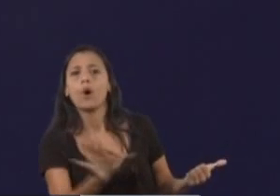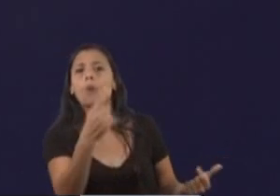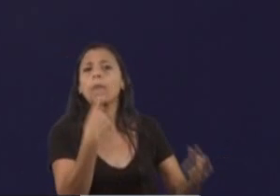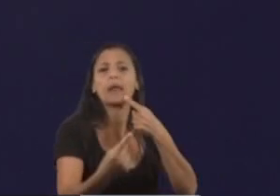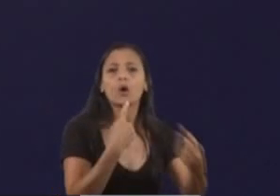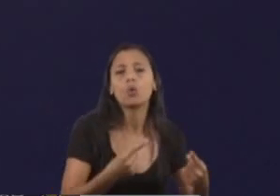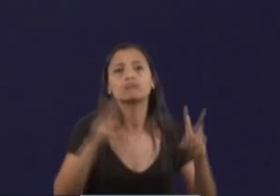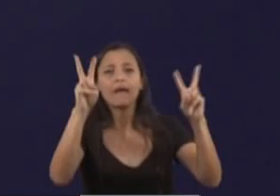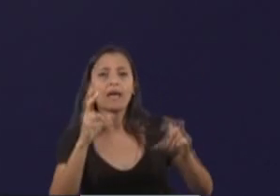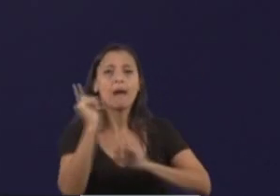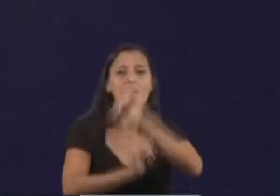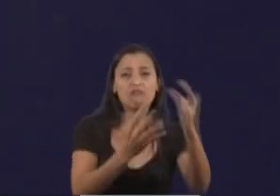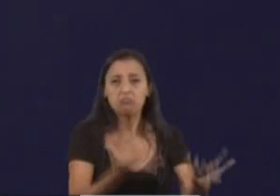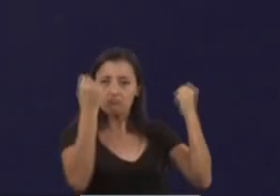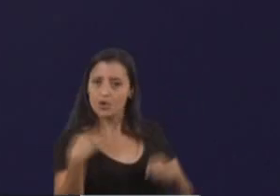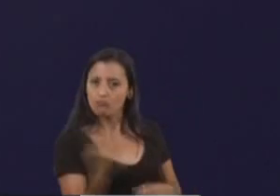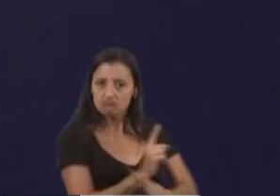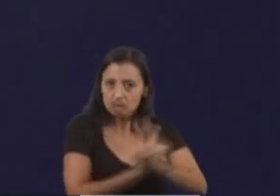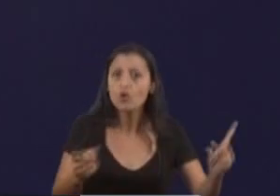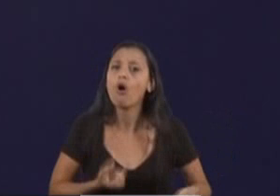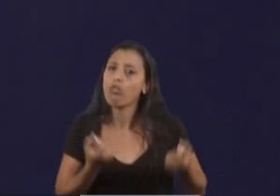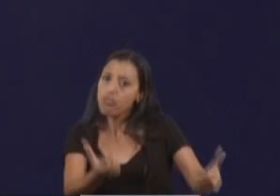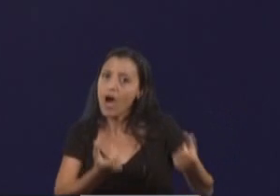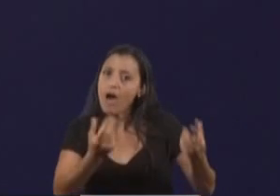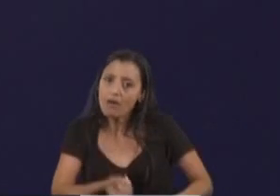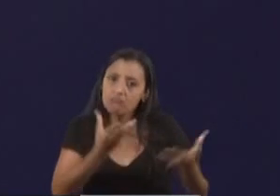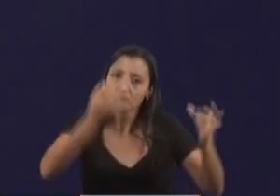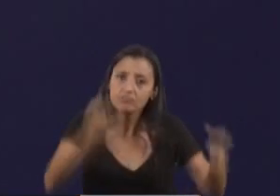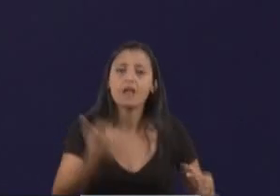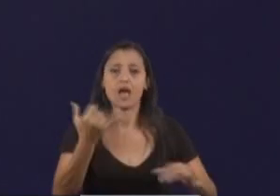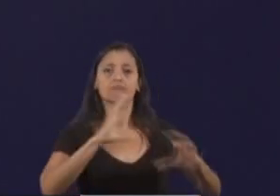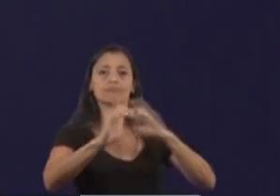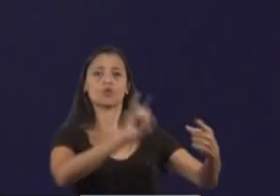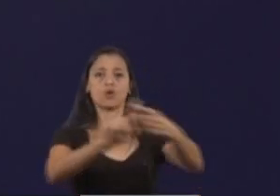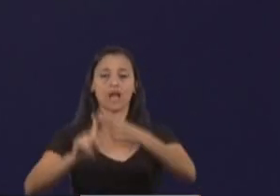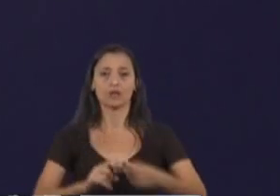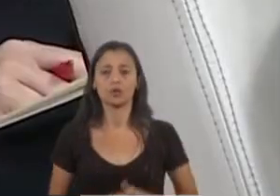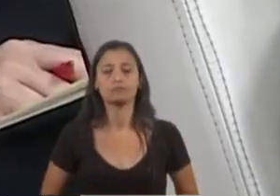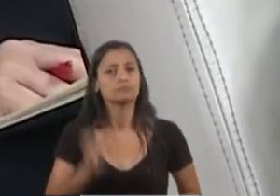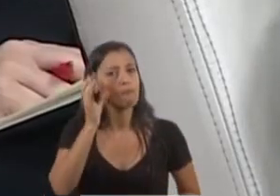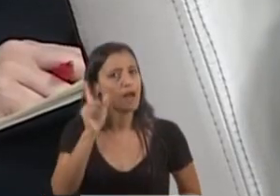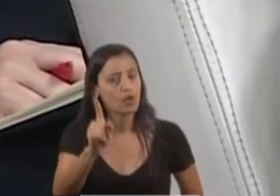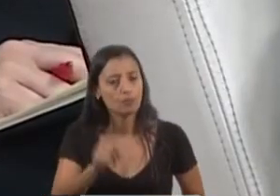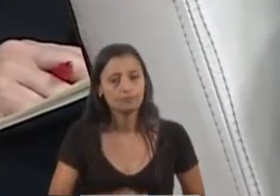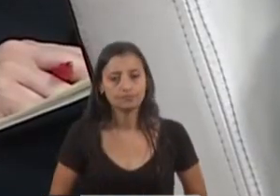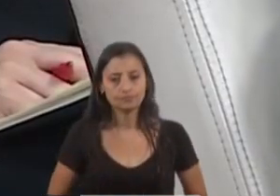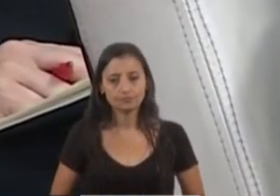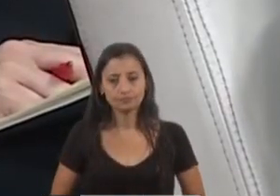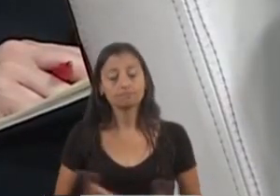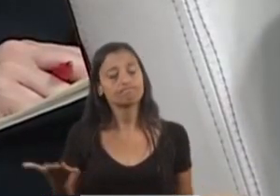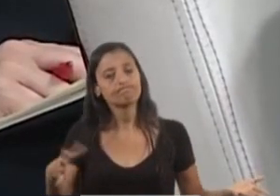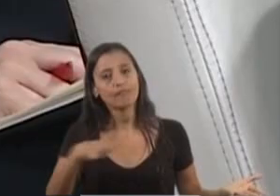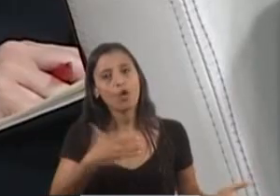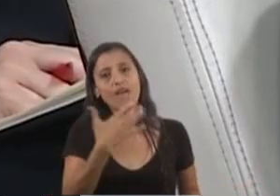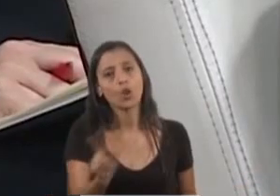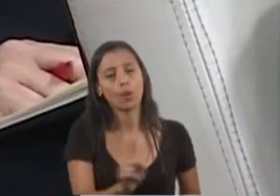en términos de información y en términos de lo que piensa el presidente y de la comunicación de esas cuestiones. Perdón, portavoz, es que sigo sin entender